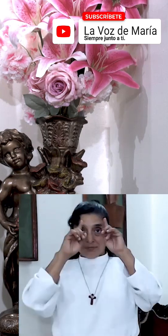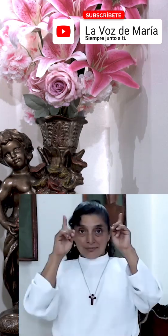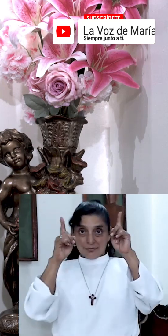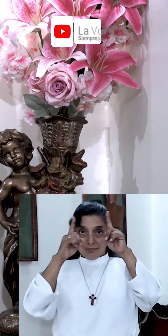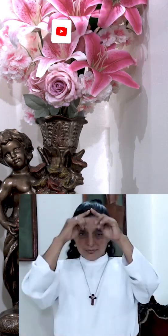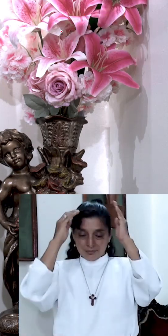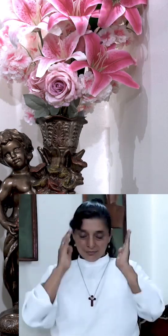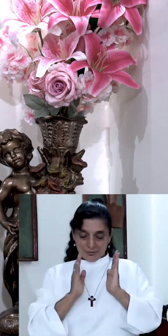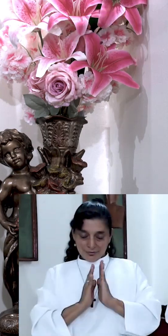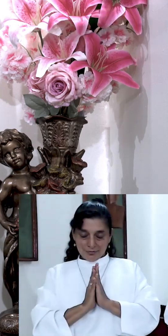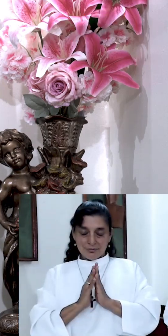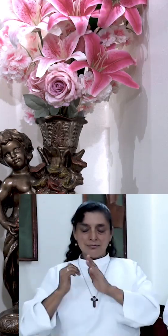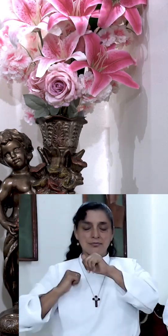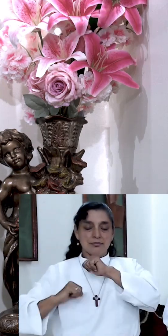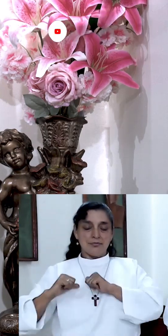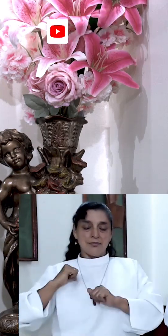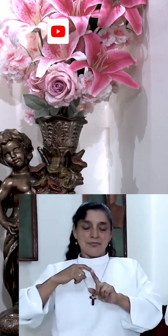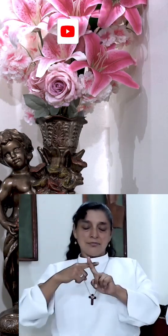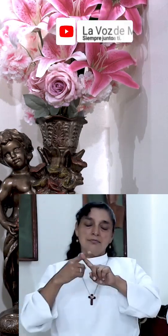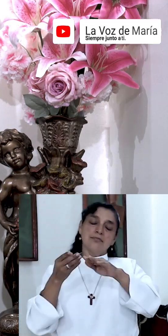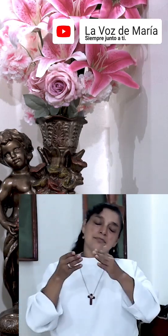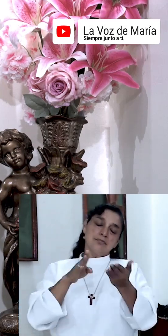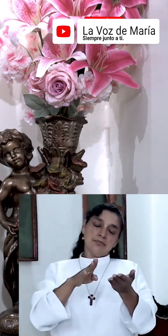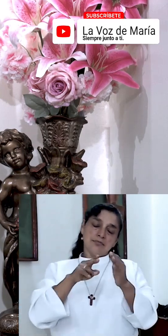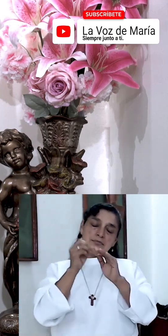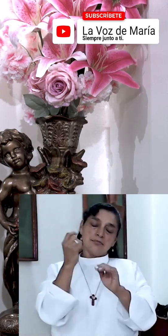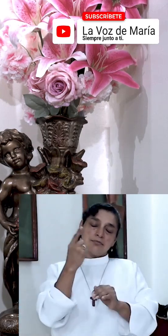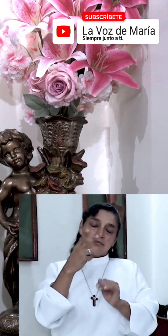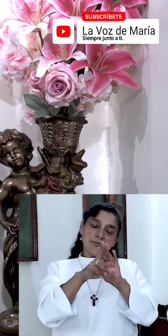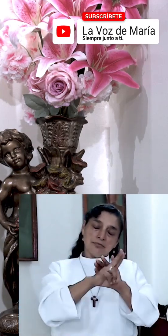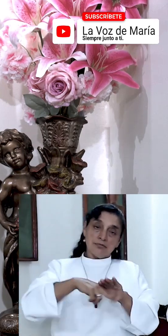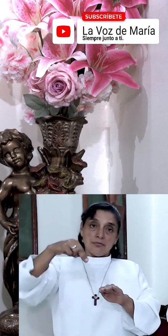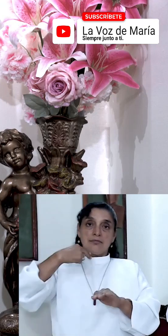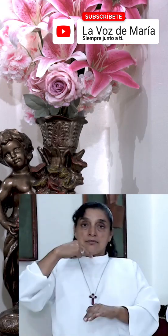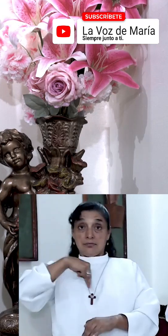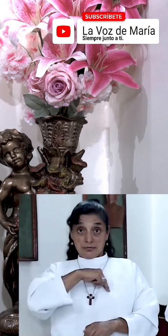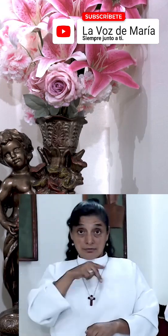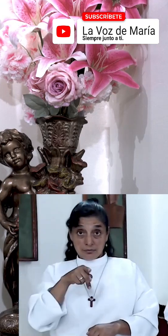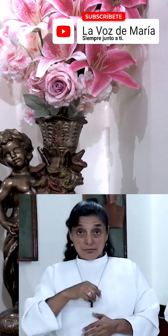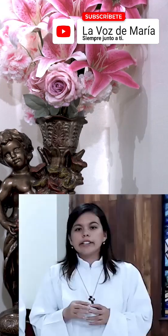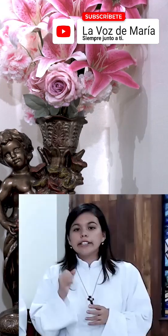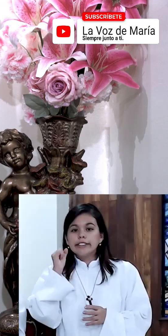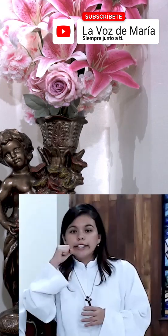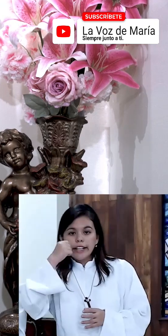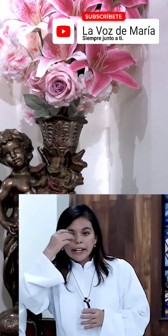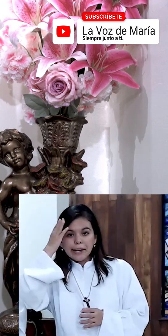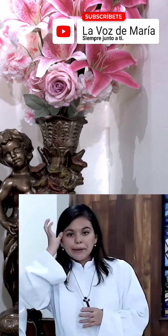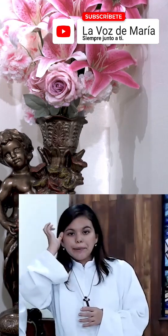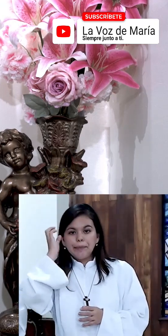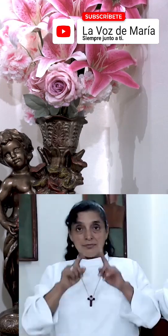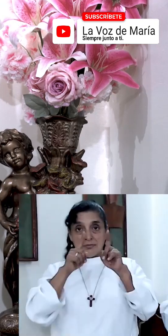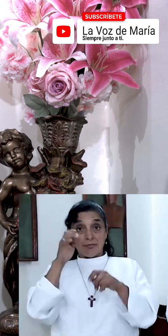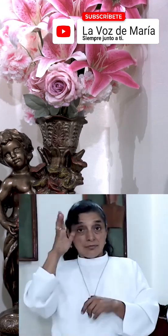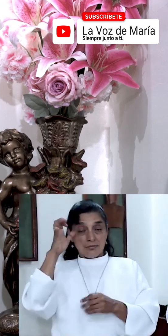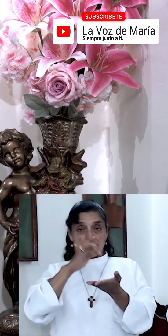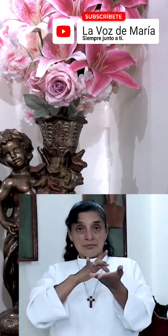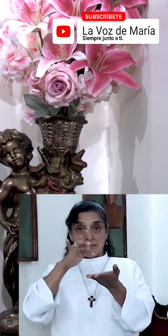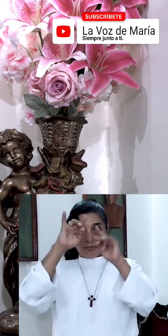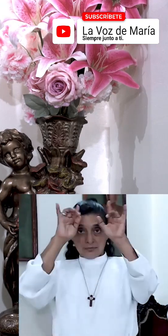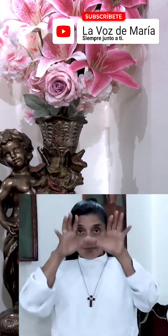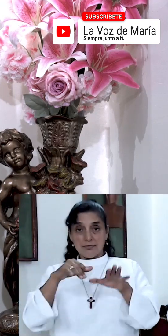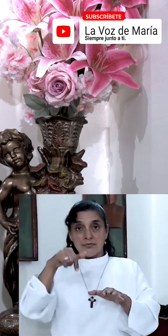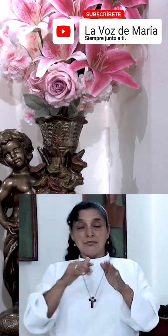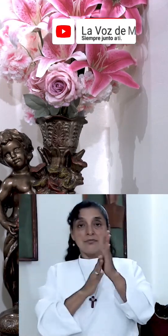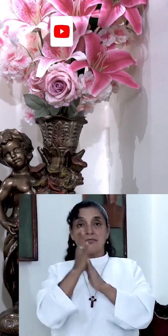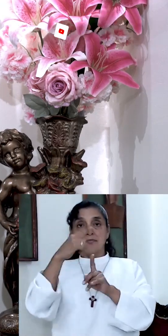María Santísima, padeció, murió y resucitó por nosotros? Sí, creo. ¿Creen en el Espíritu Santo,